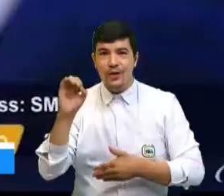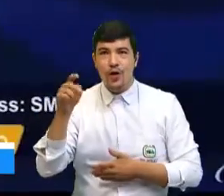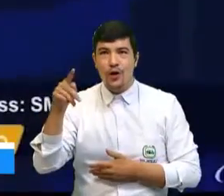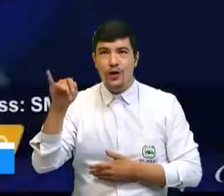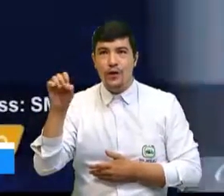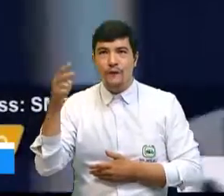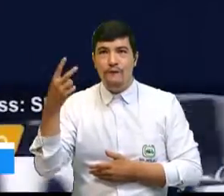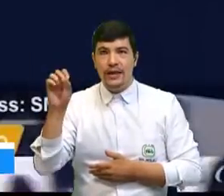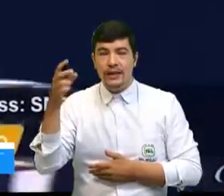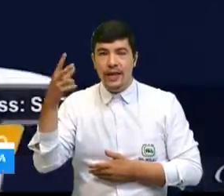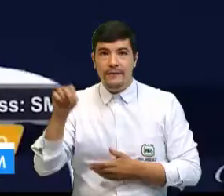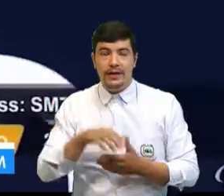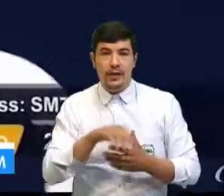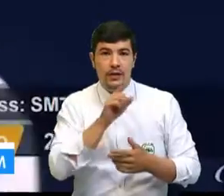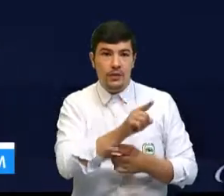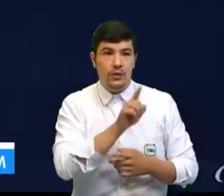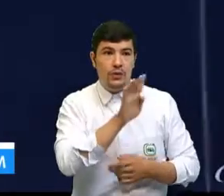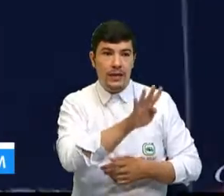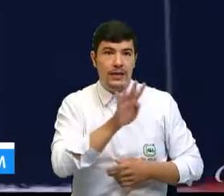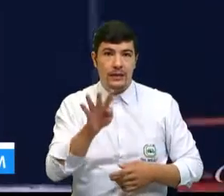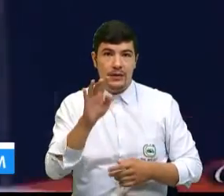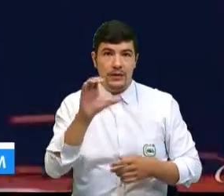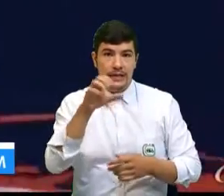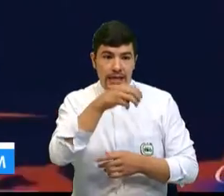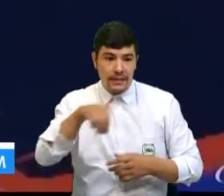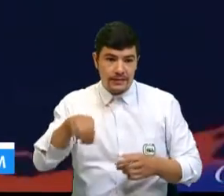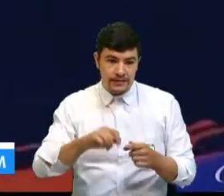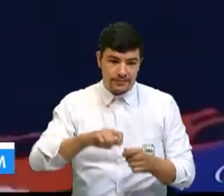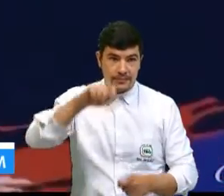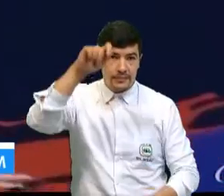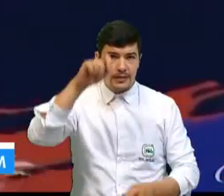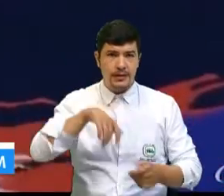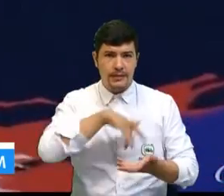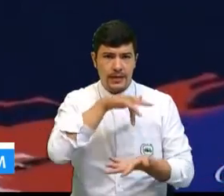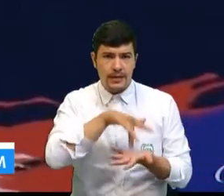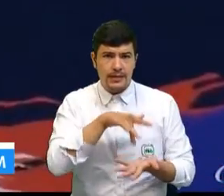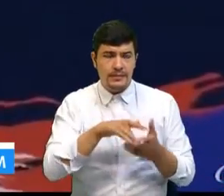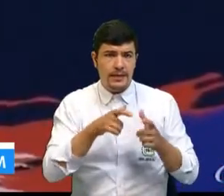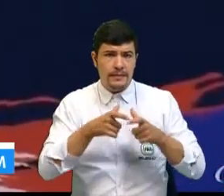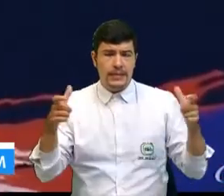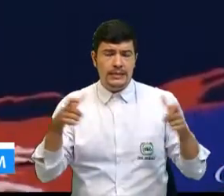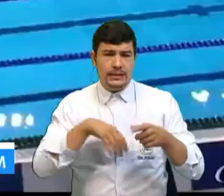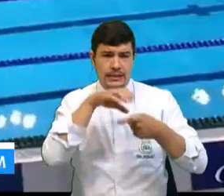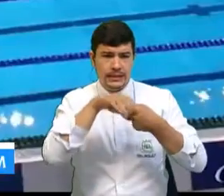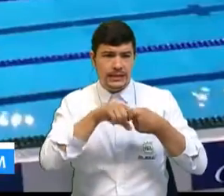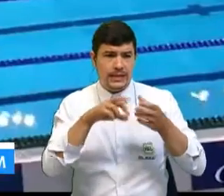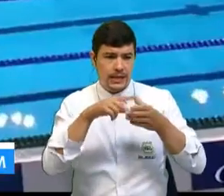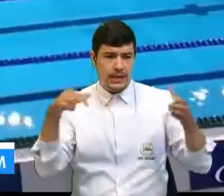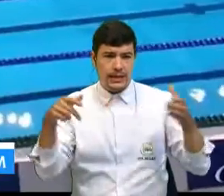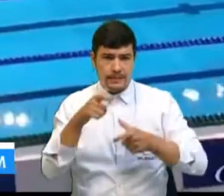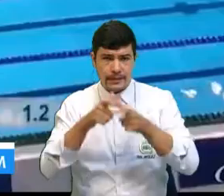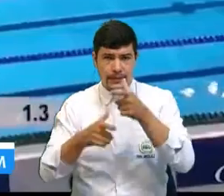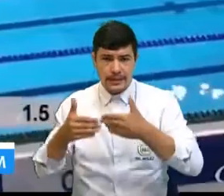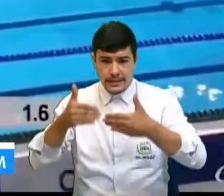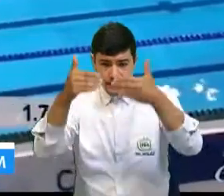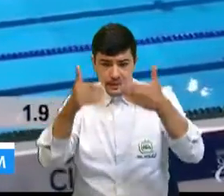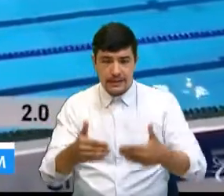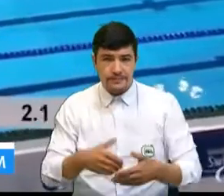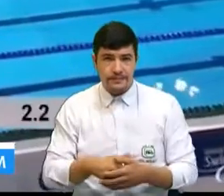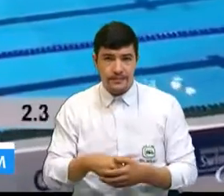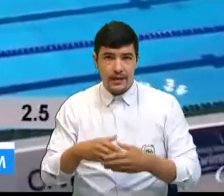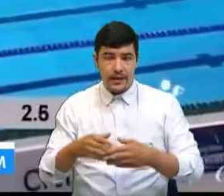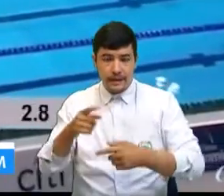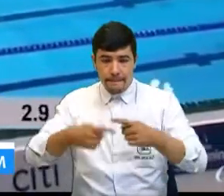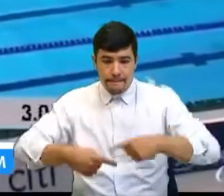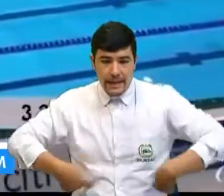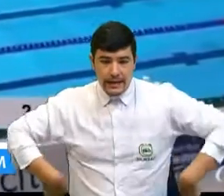A Carlos Daniel Serrano sus 144 centímetros le han llevado a competir en las más grandes citas de la natación paralímpica. Metas y sueños que ha